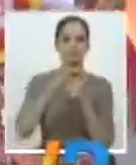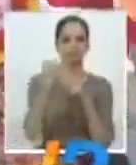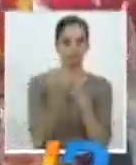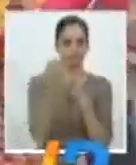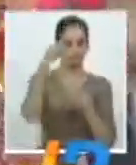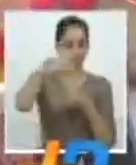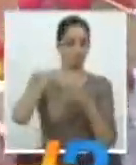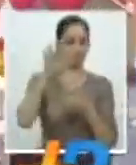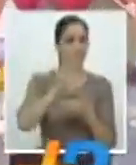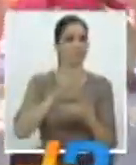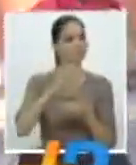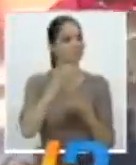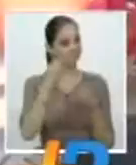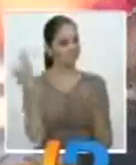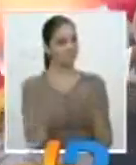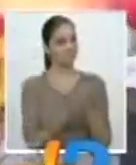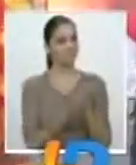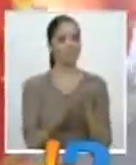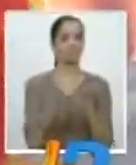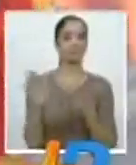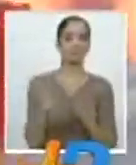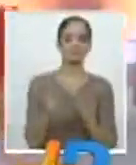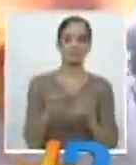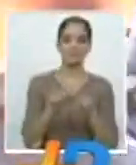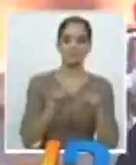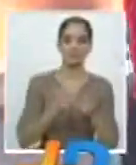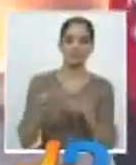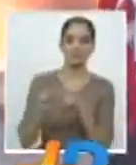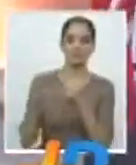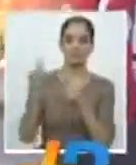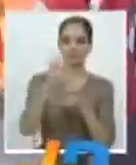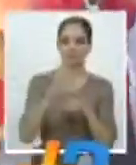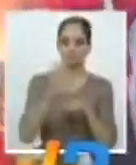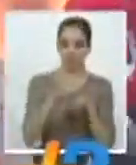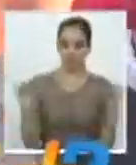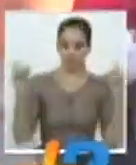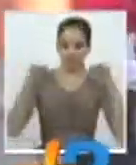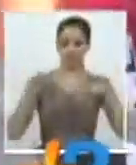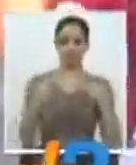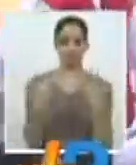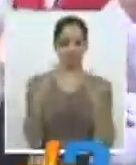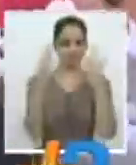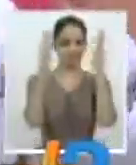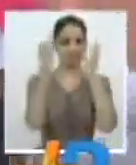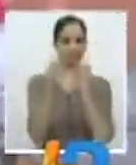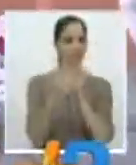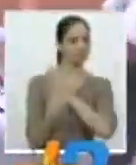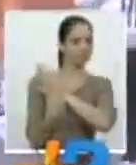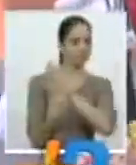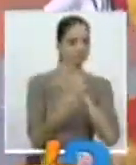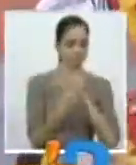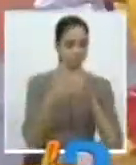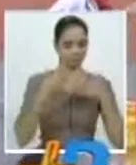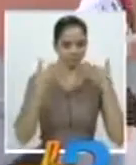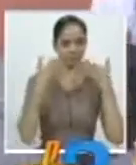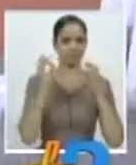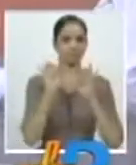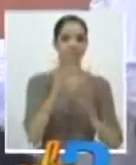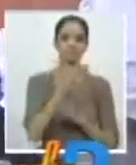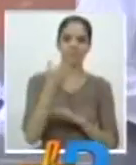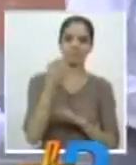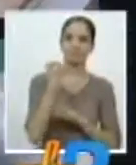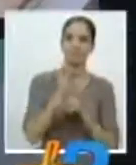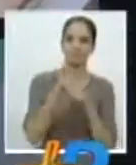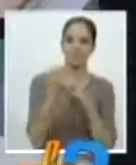departamento. Muchísimas gracias, y así es que los diferentes departamentos llegan hasta el Festival Itaxiano para mostrarnos lo mejor de su cultura y